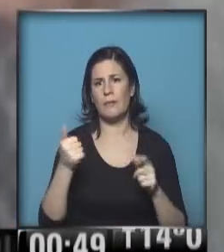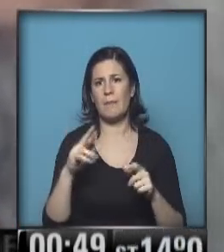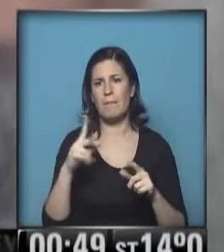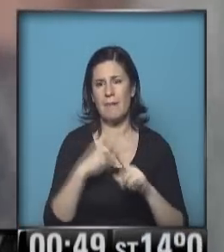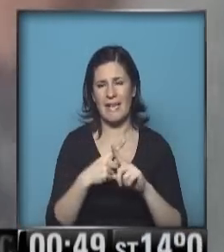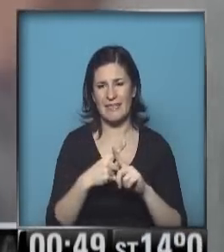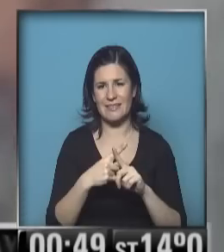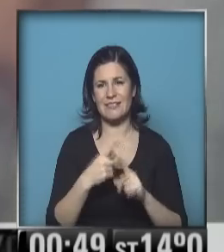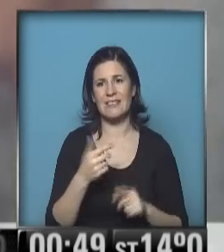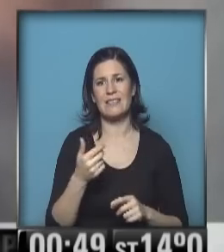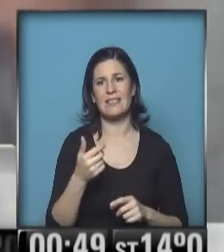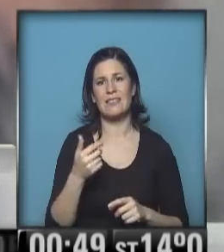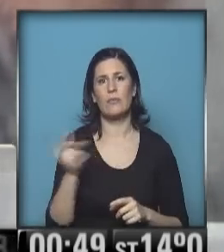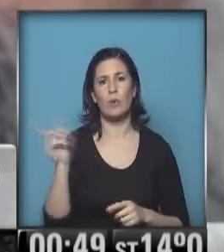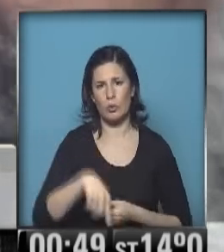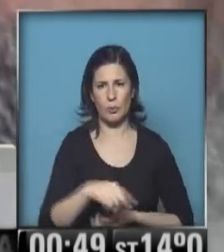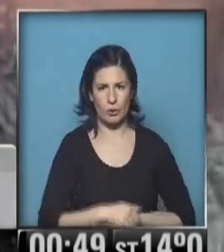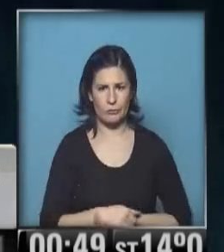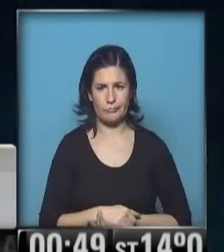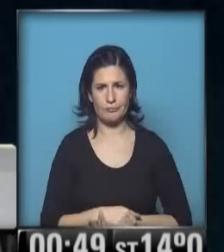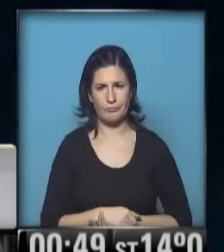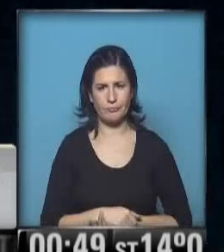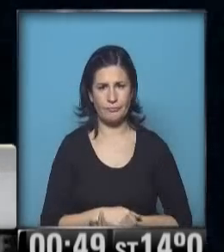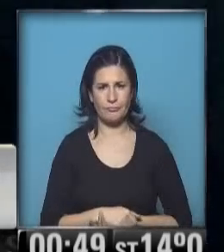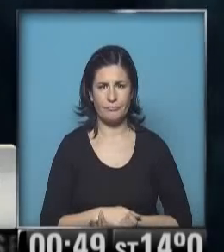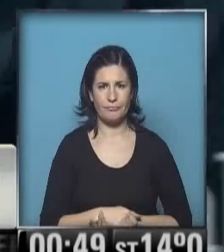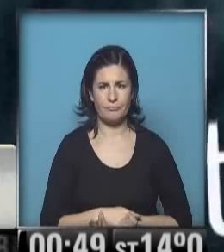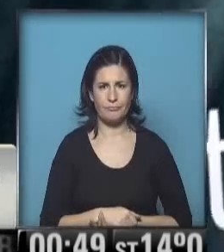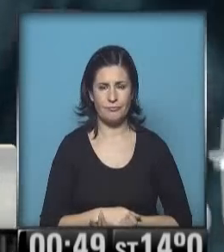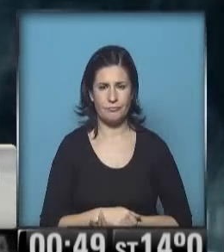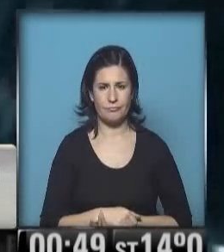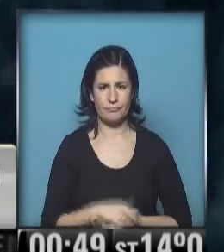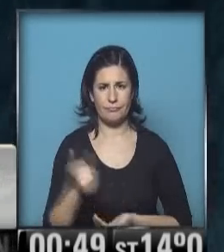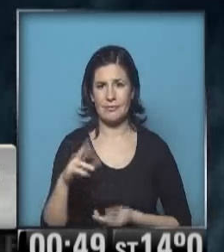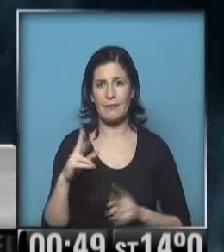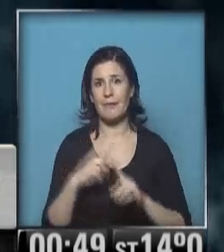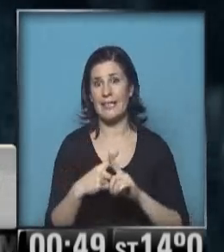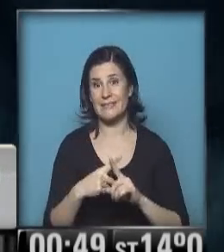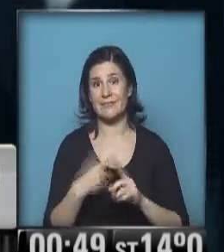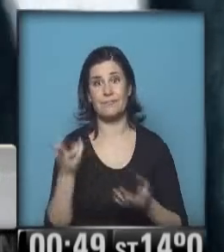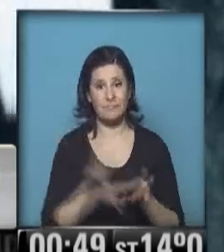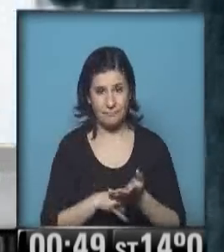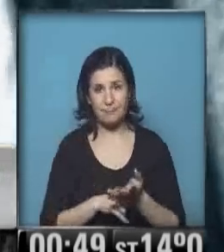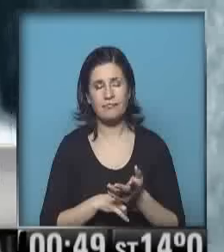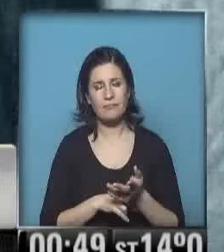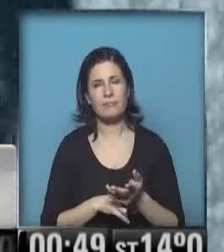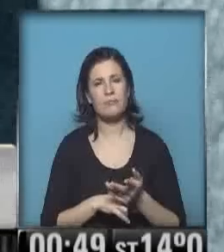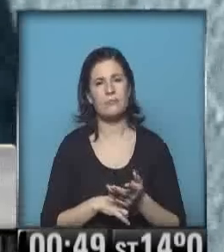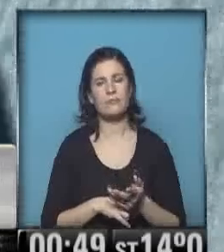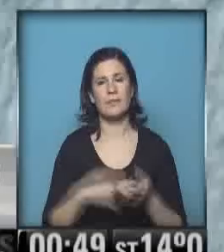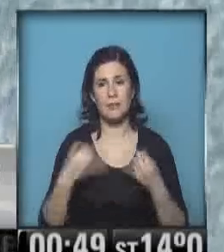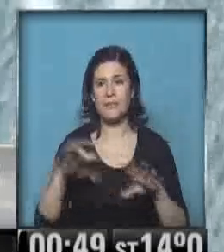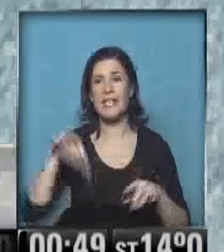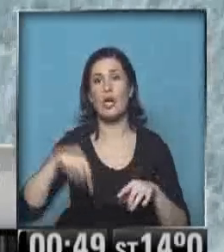tenemos las imágenes. Ahí está. Está otra vez circulando. A partir de hoy,